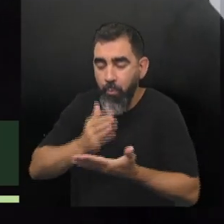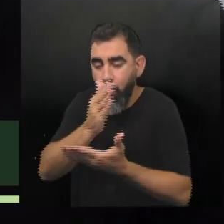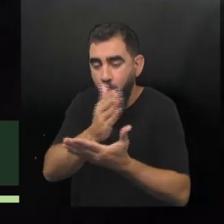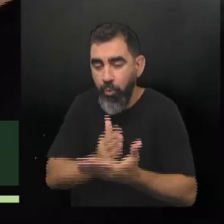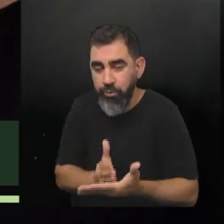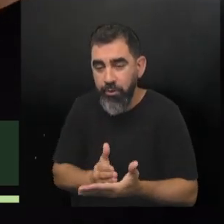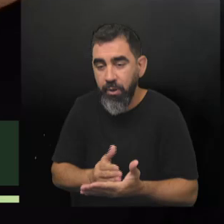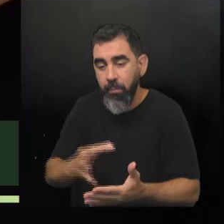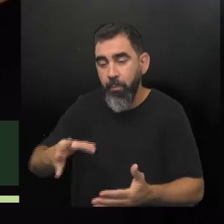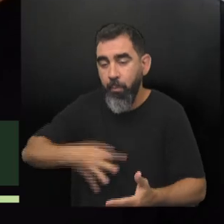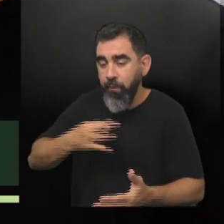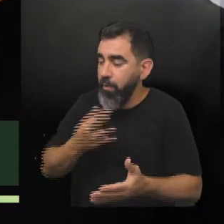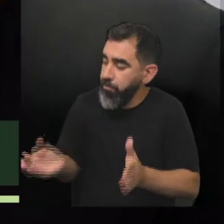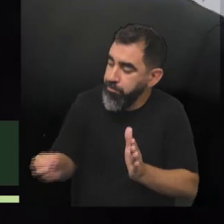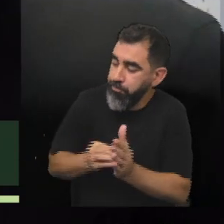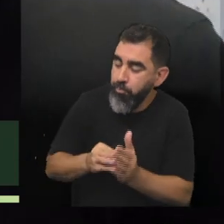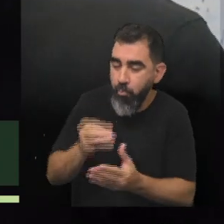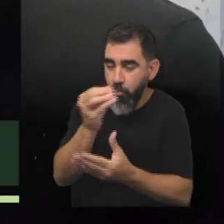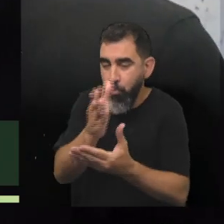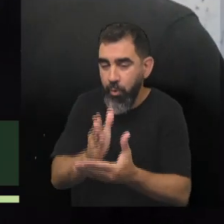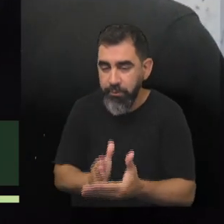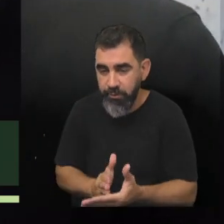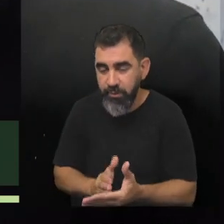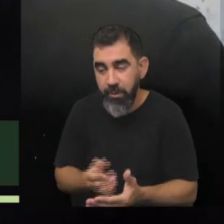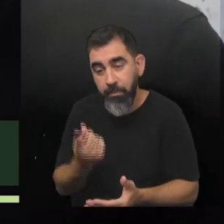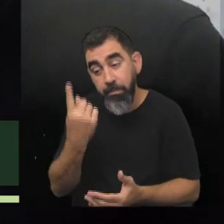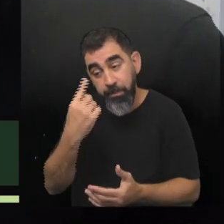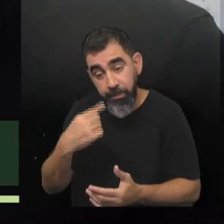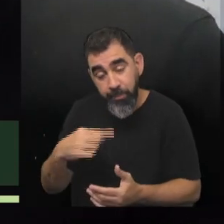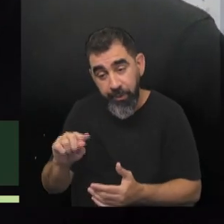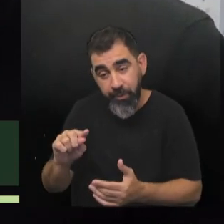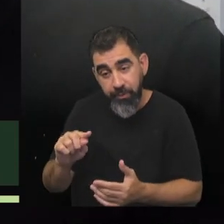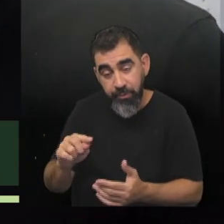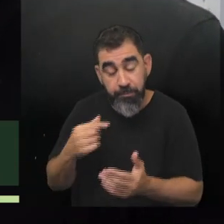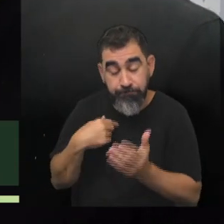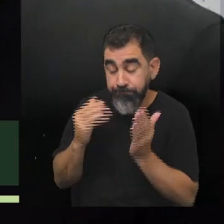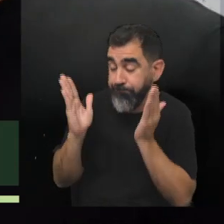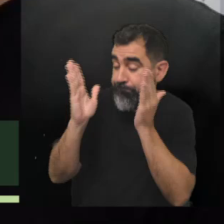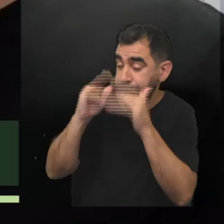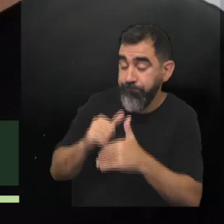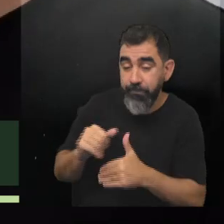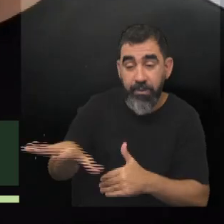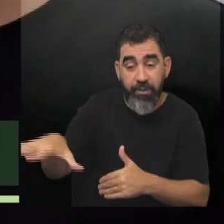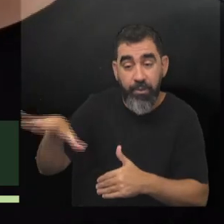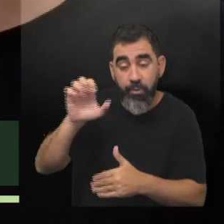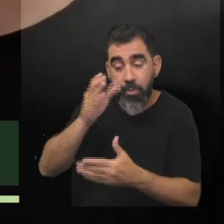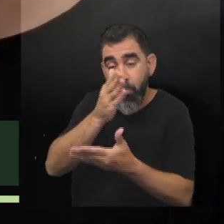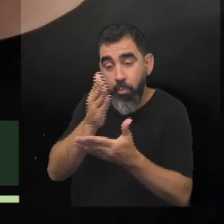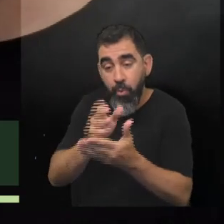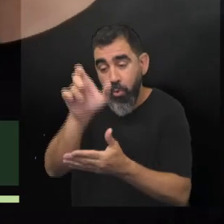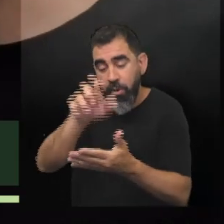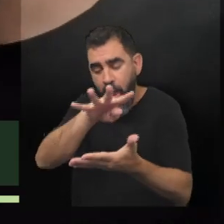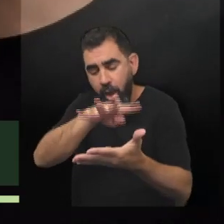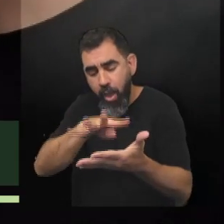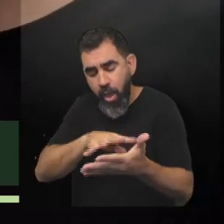todo en mi vida le pondría poesía le dice pero eh soy incapaz de escuchar a Los poetas leer poesía